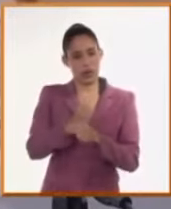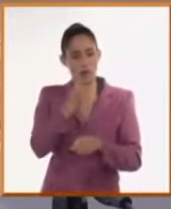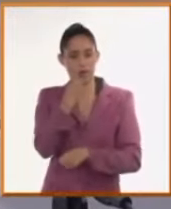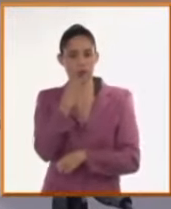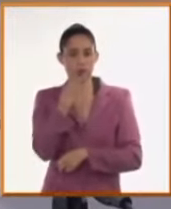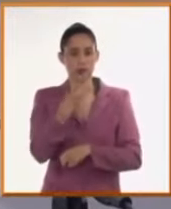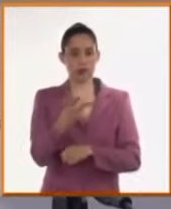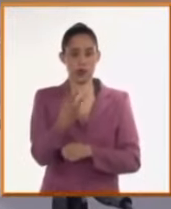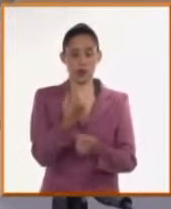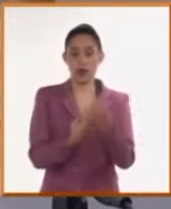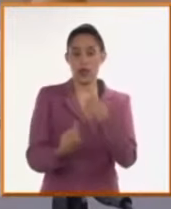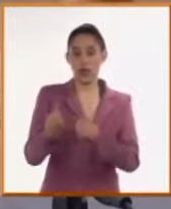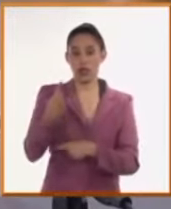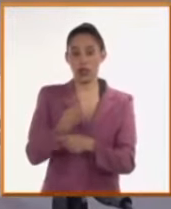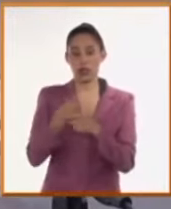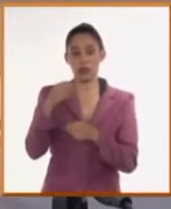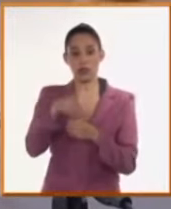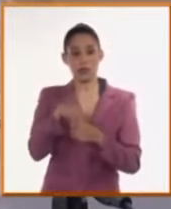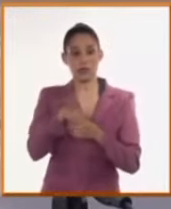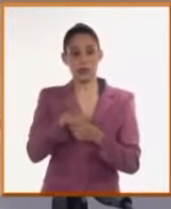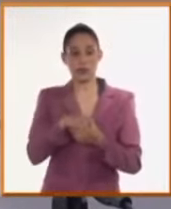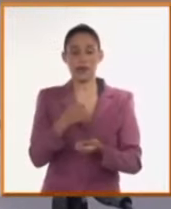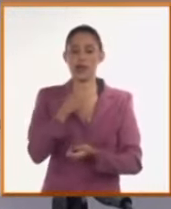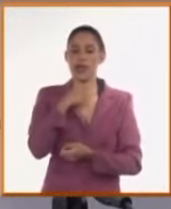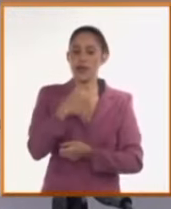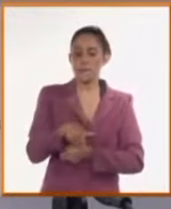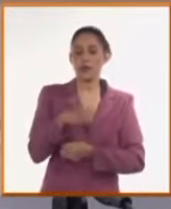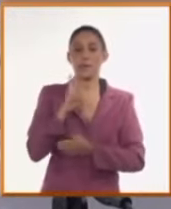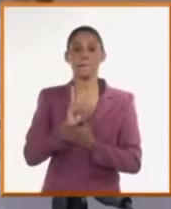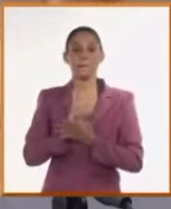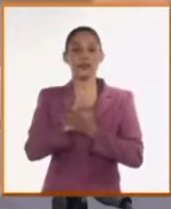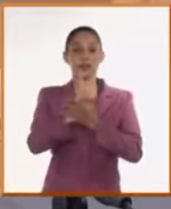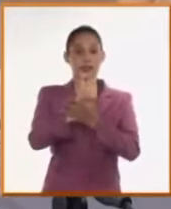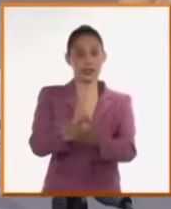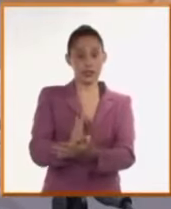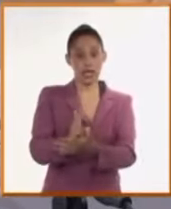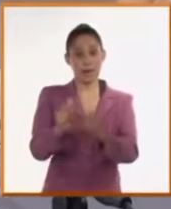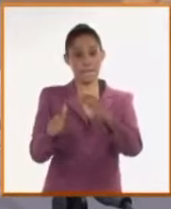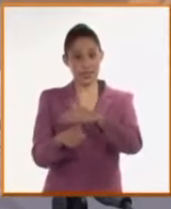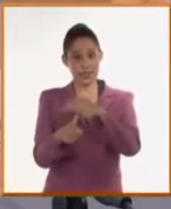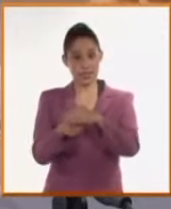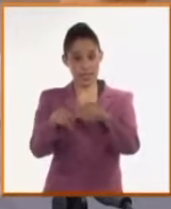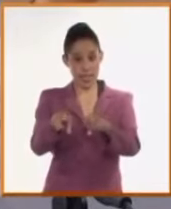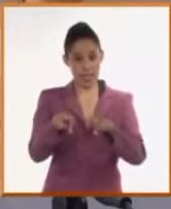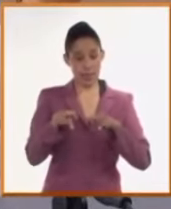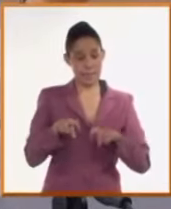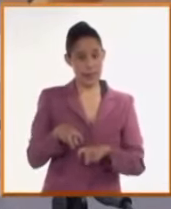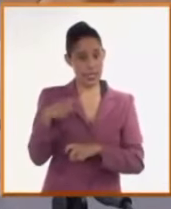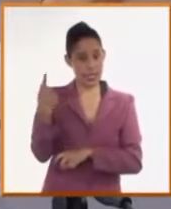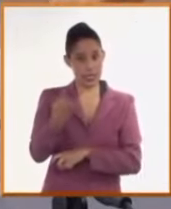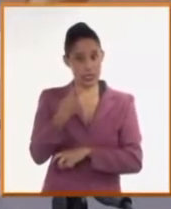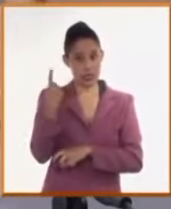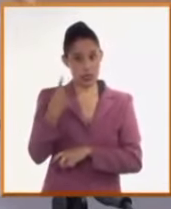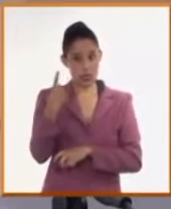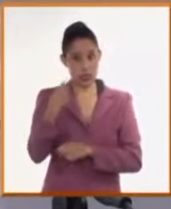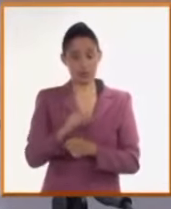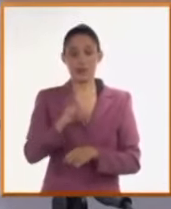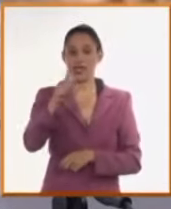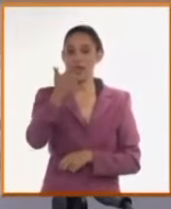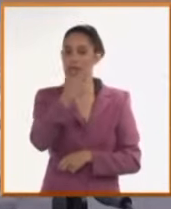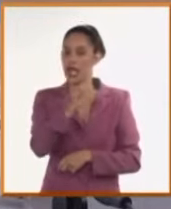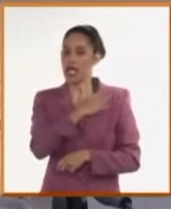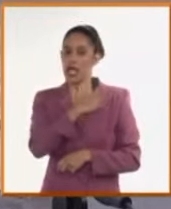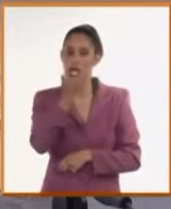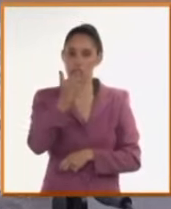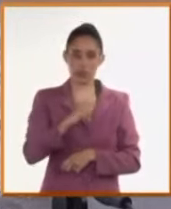parte de ella fue la visita del presidente de la asamblea nacional compañero Esteban lazo en su